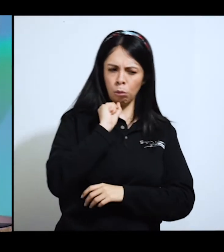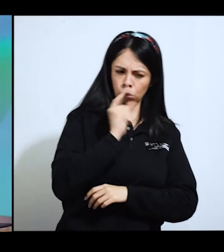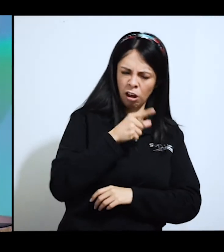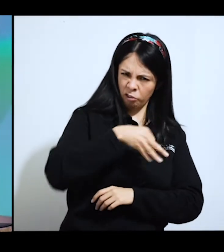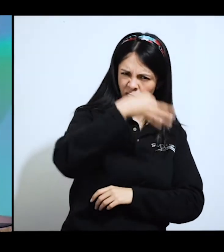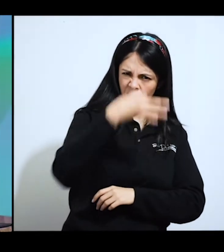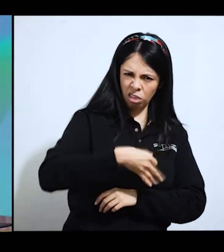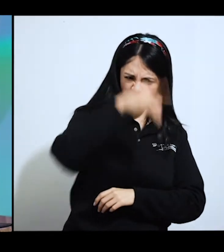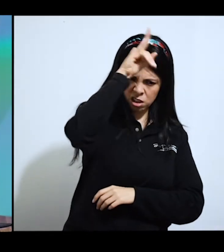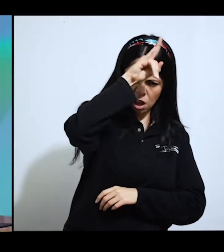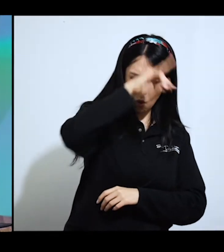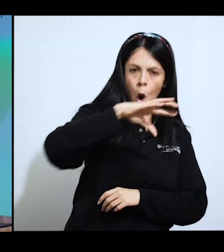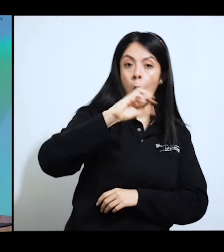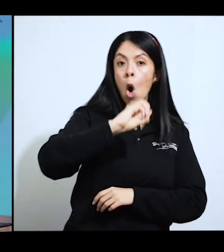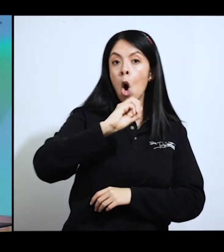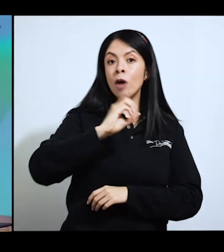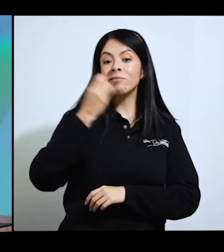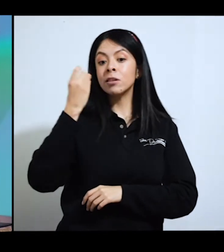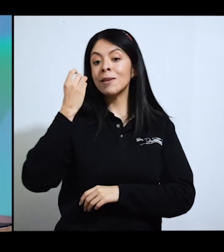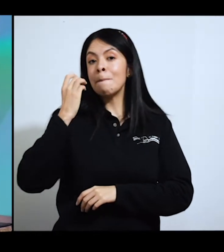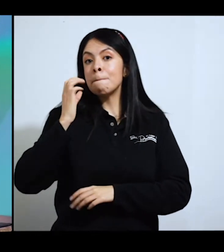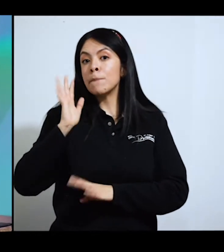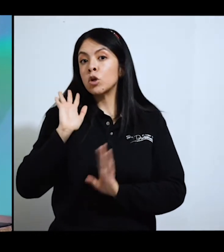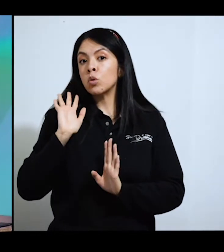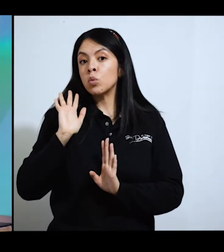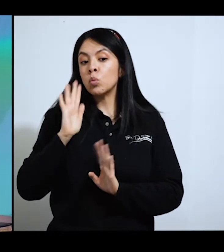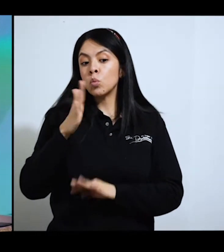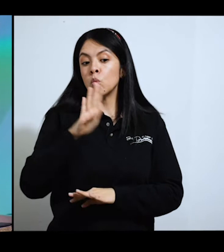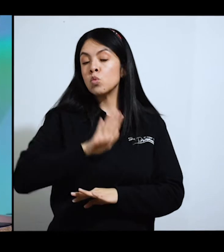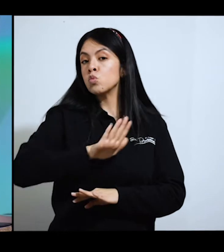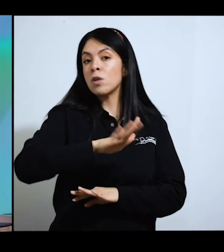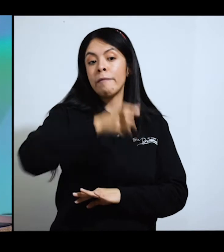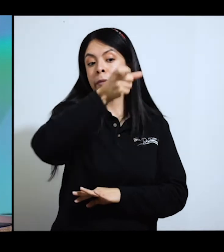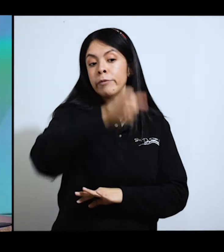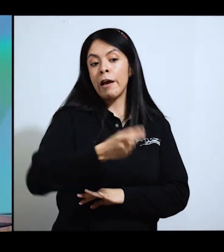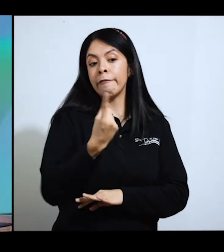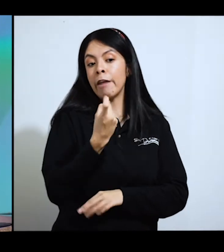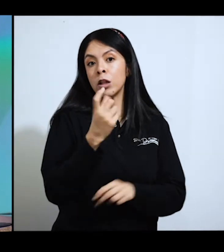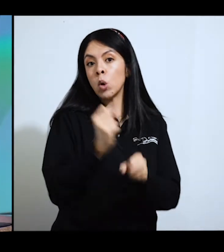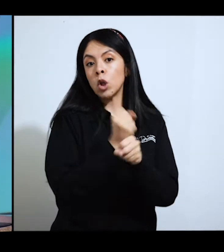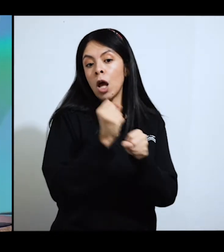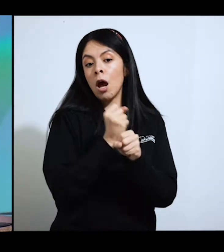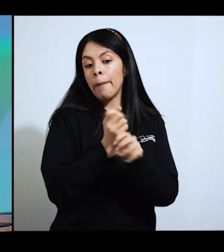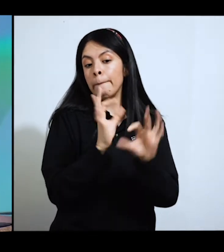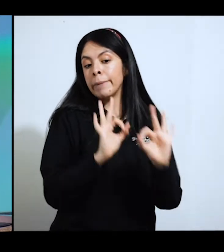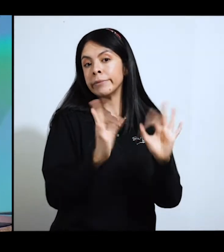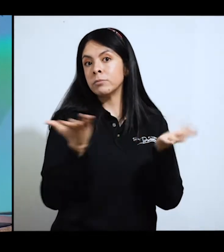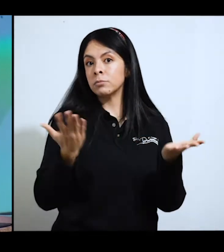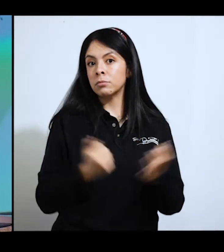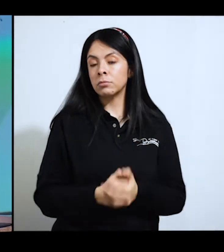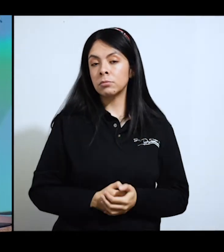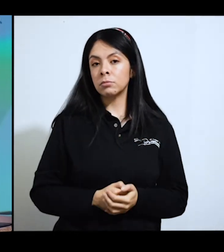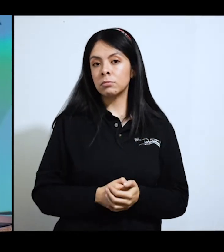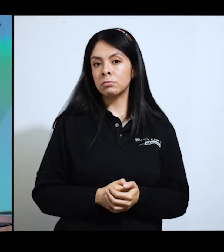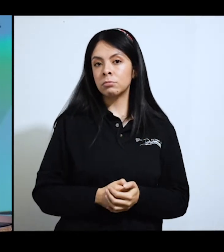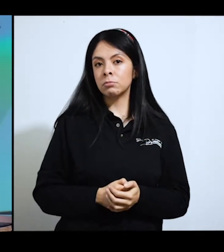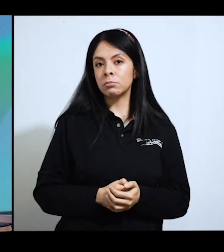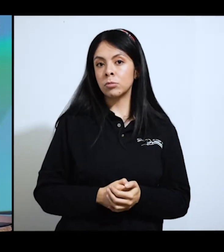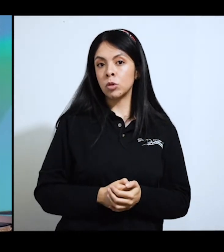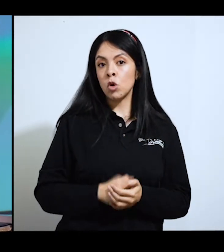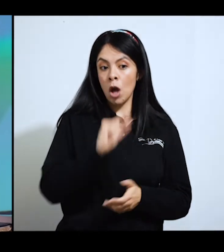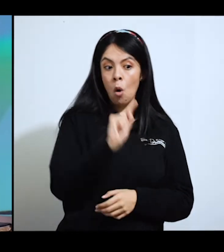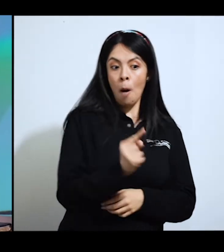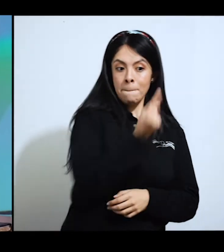trabajo? ¿Sí fue realmente el diablo? ¿O quizás usted no fue un buen